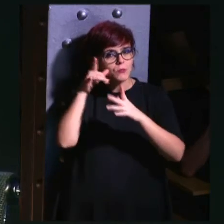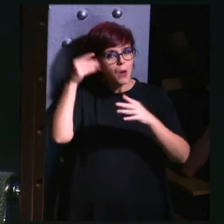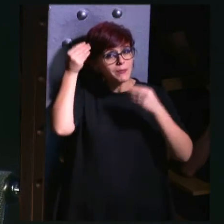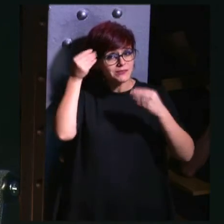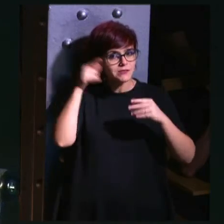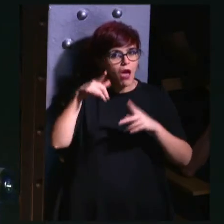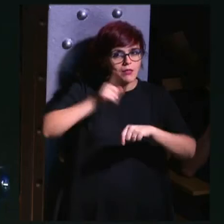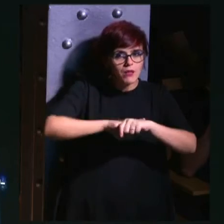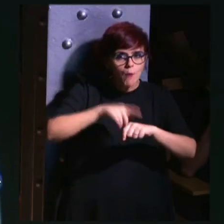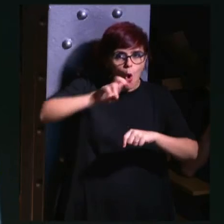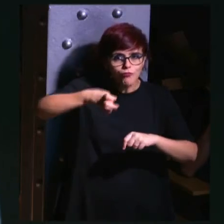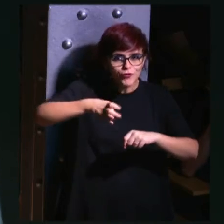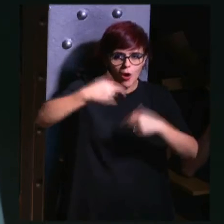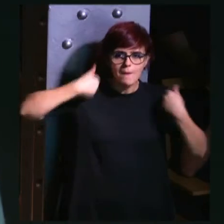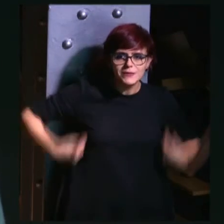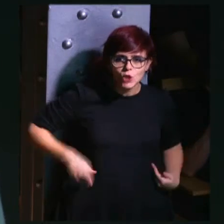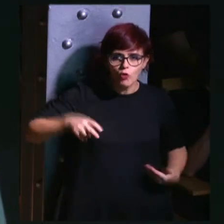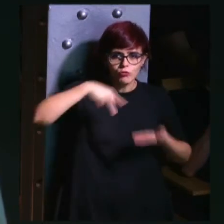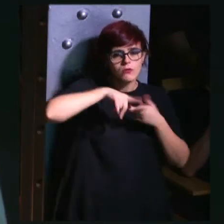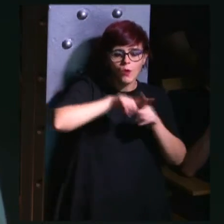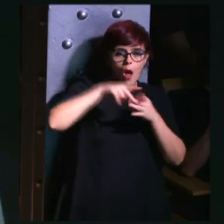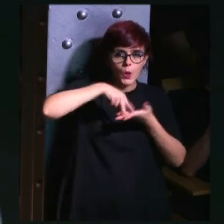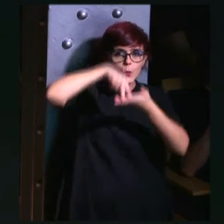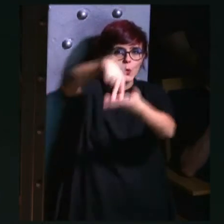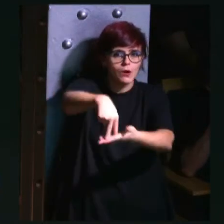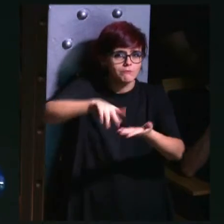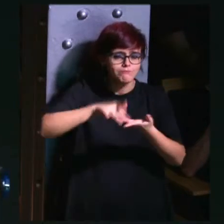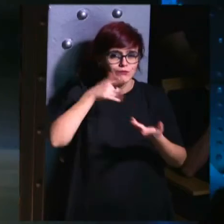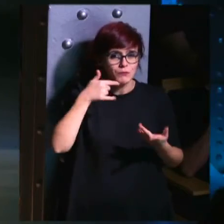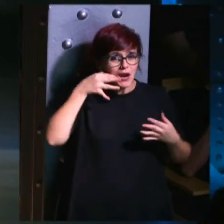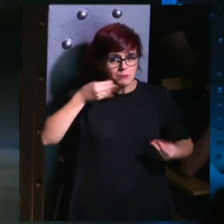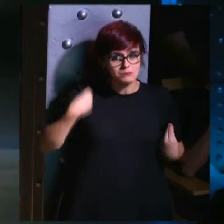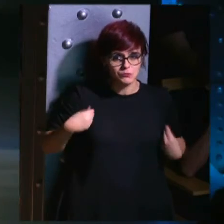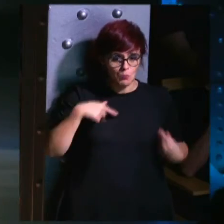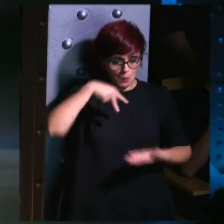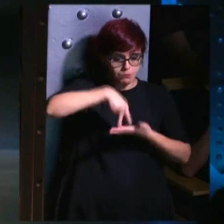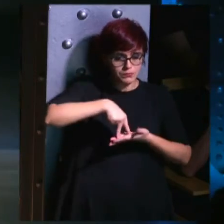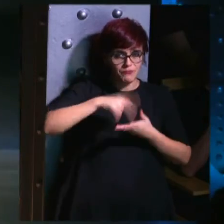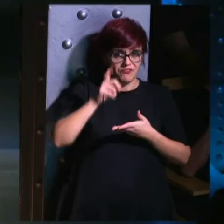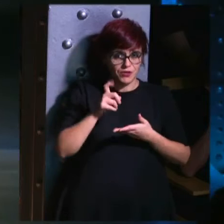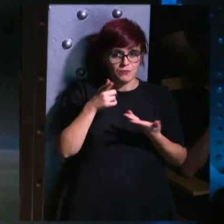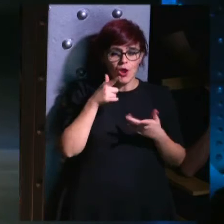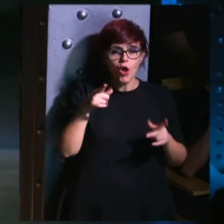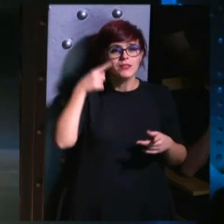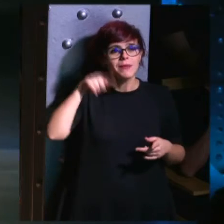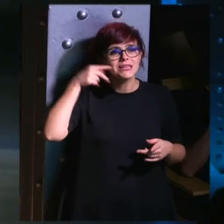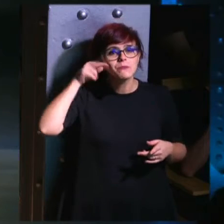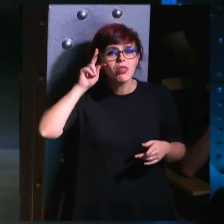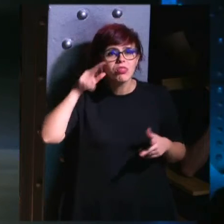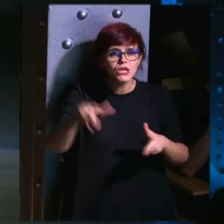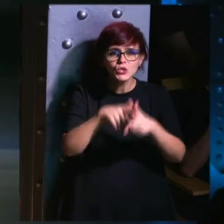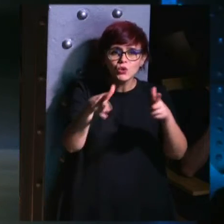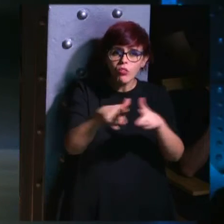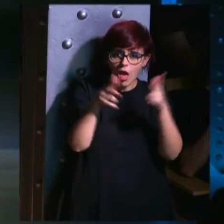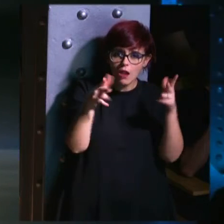en otro tiempo, en otro universo. El hecho de que sea una experiencia social, muchas de las críticas que se hacen hoy en día a la realidad